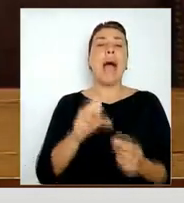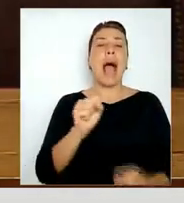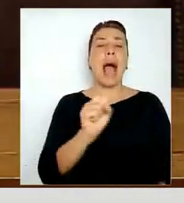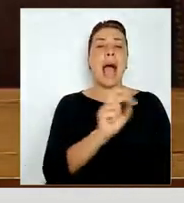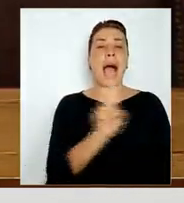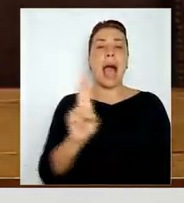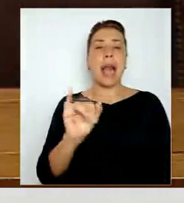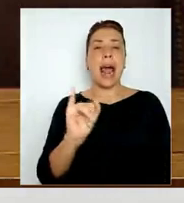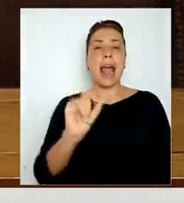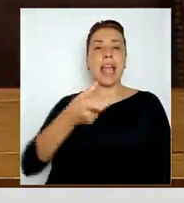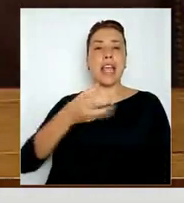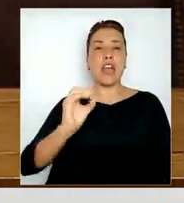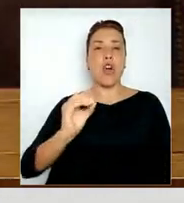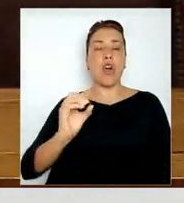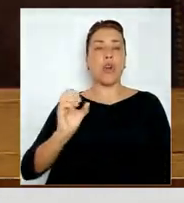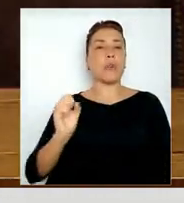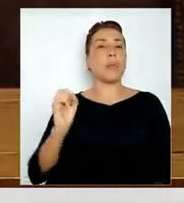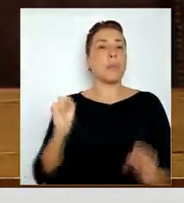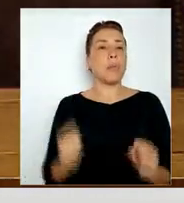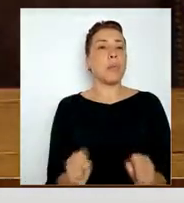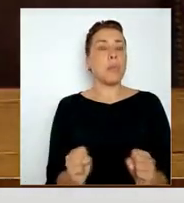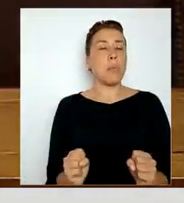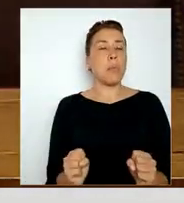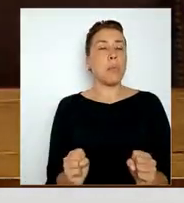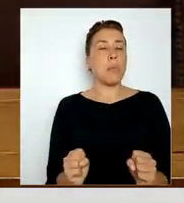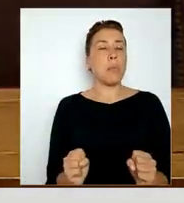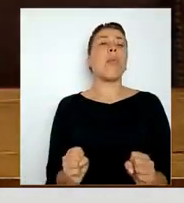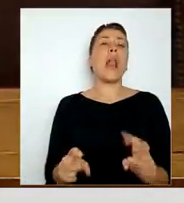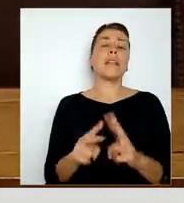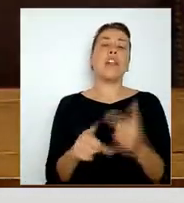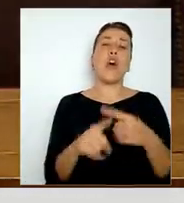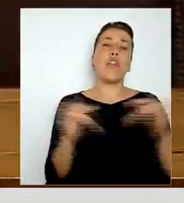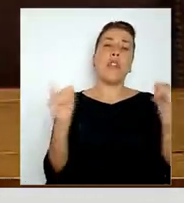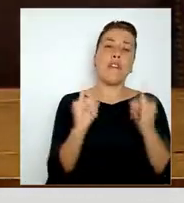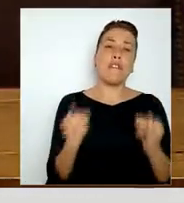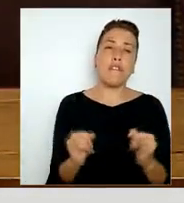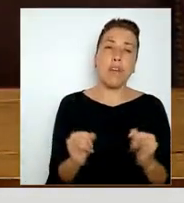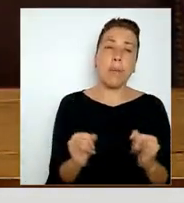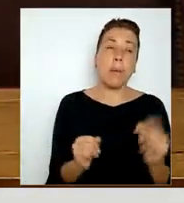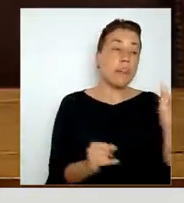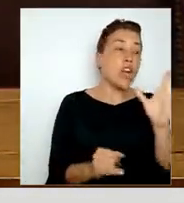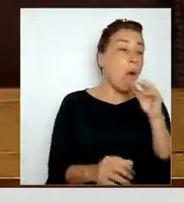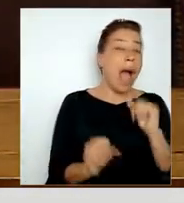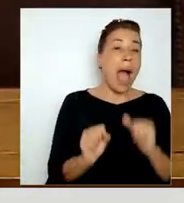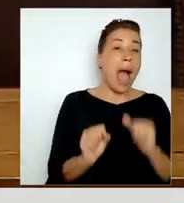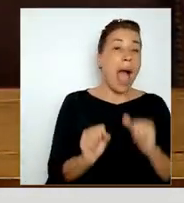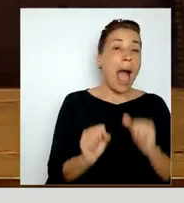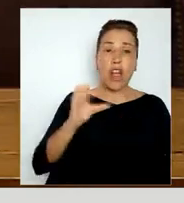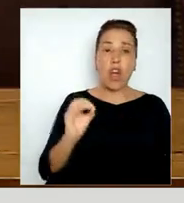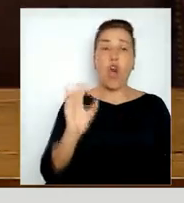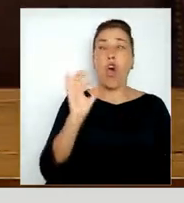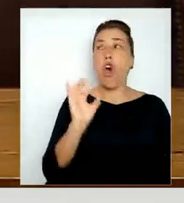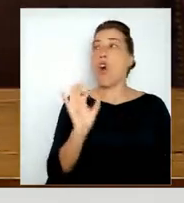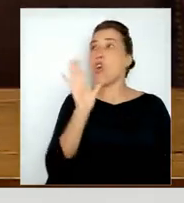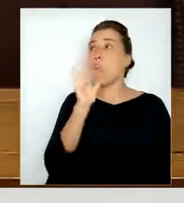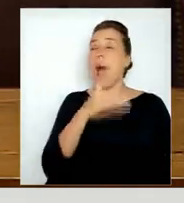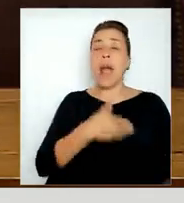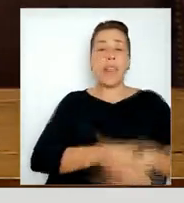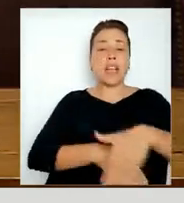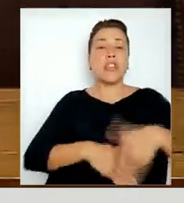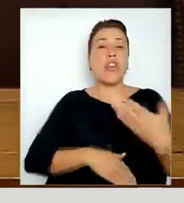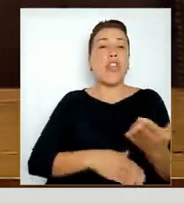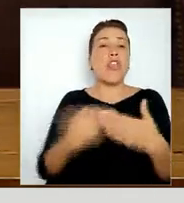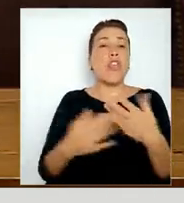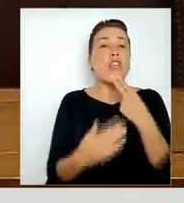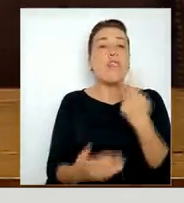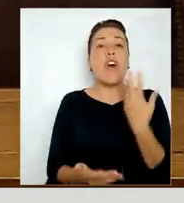focalizar otro tipo de medidas en persona o que no tienen ese arraigo o que no se empadronaron o que tienen antecedentes penales